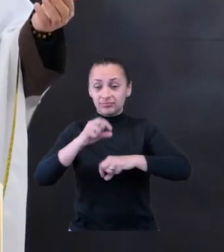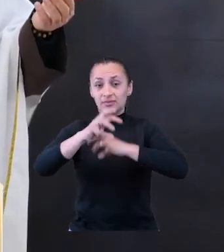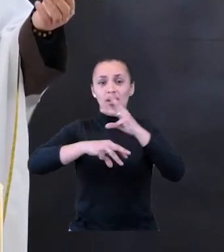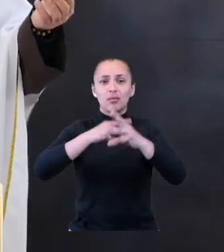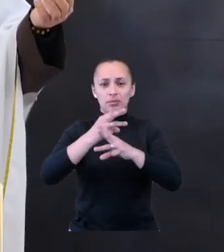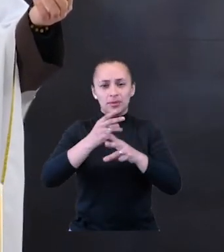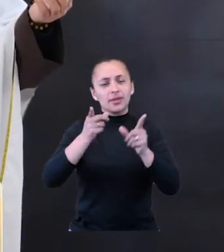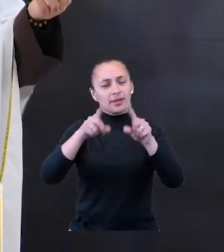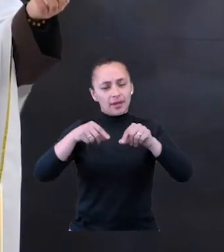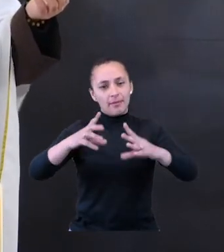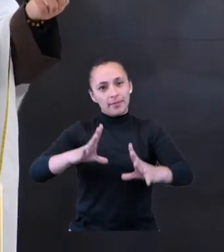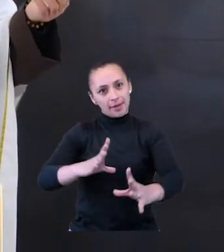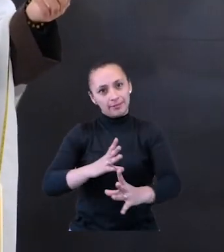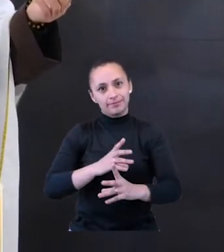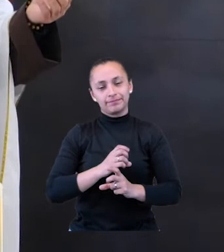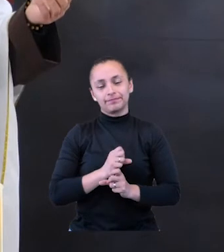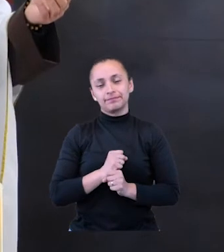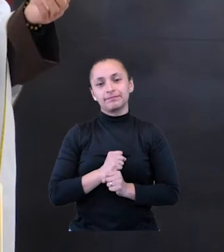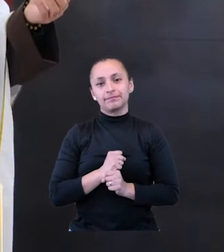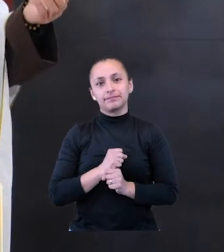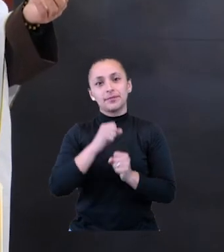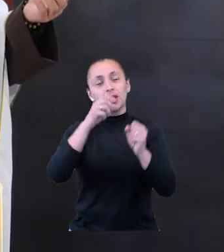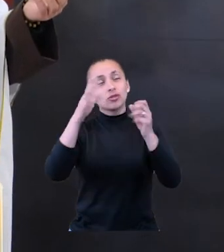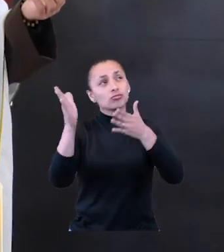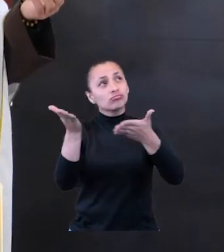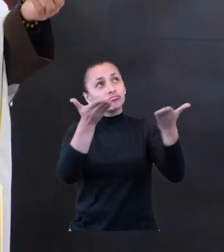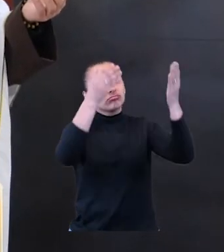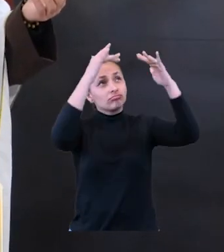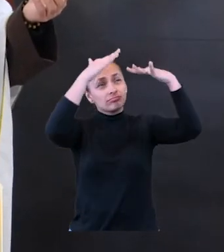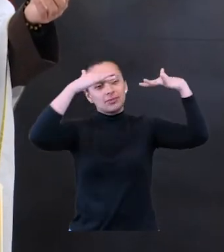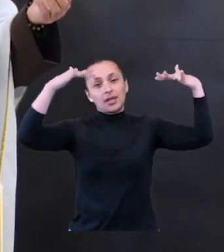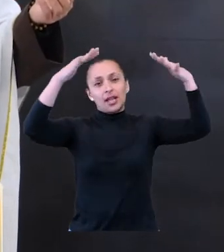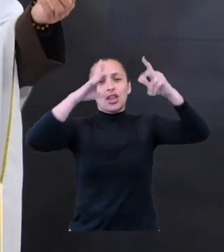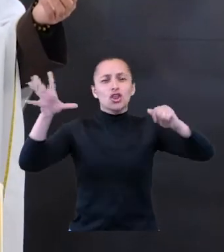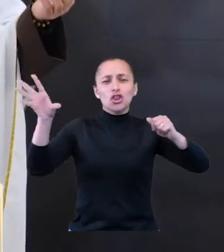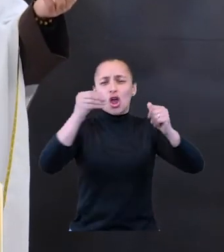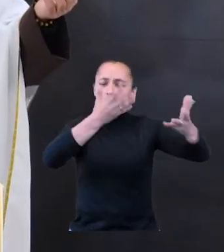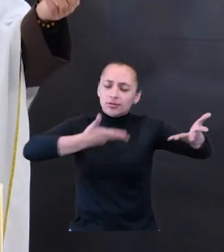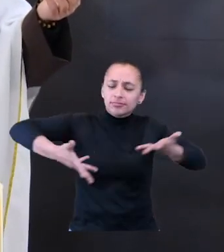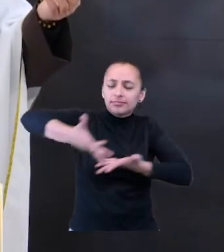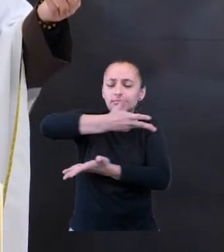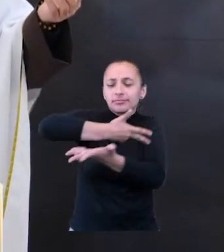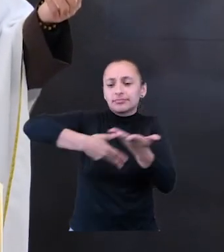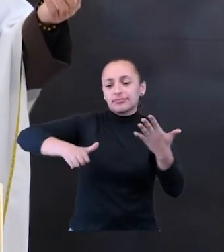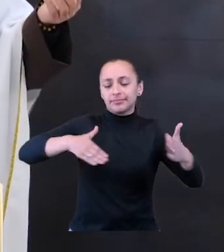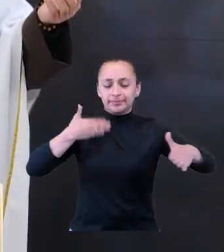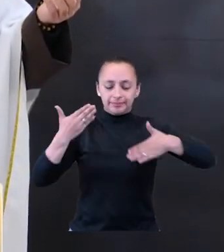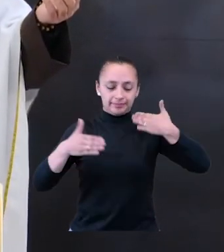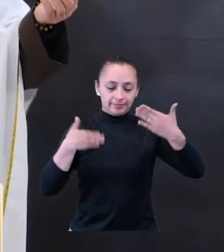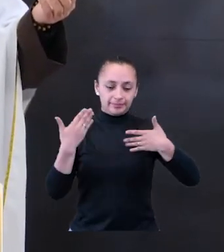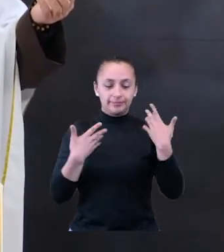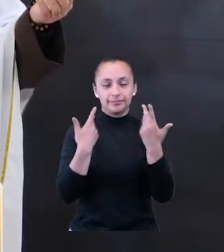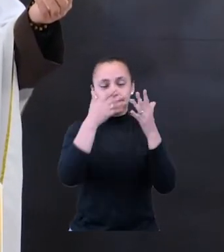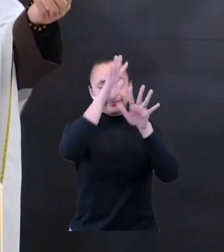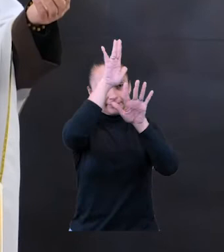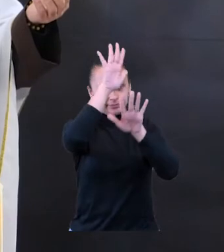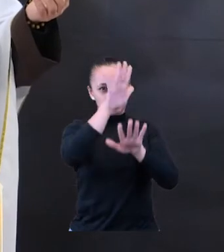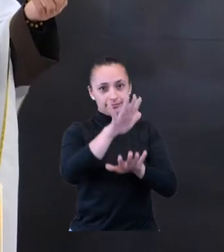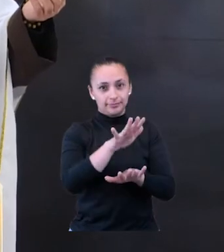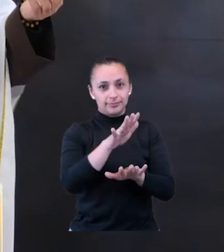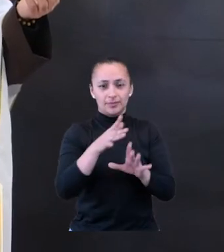nosotros en tu reino donde esperamos gozar todos juntos de la plenitud eterna de tu gloria